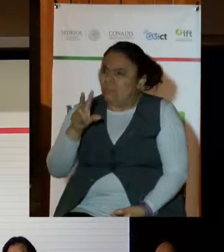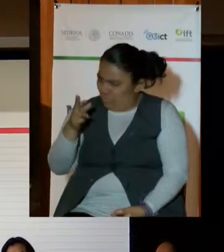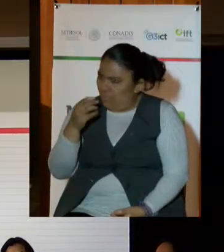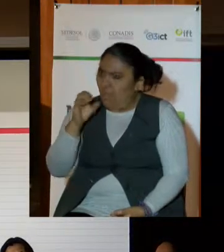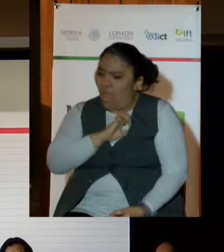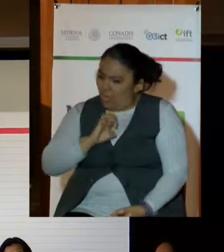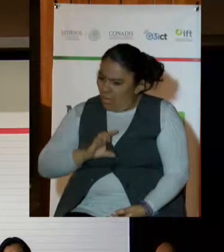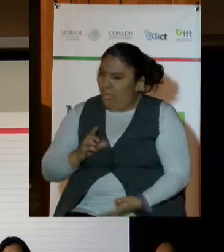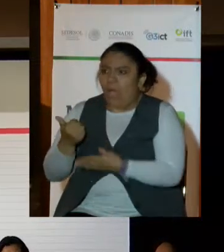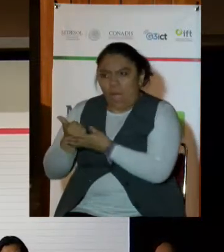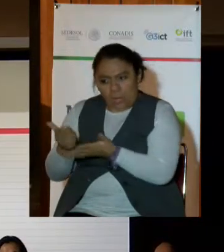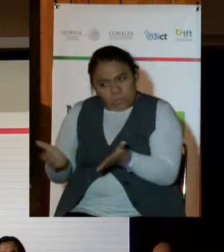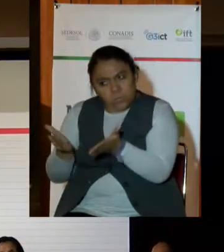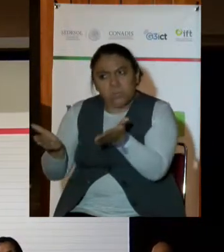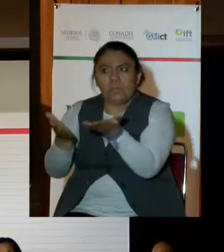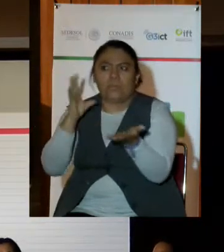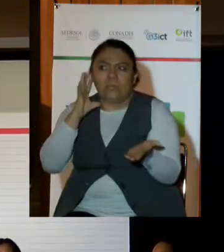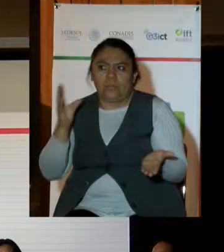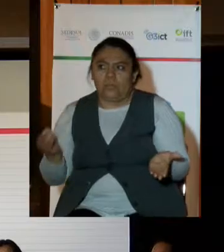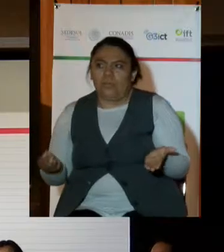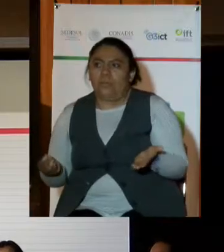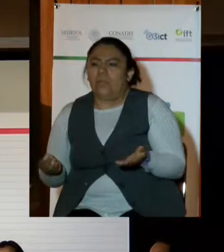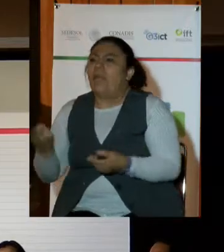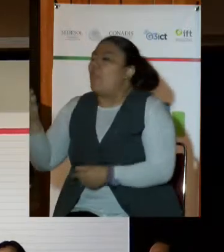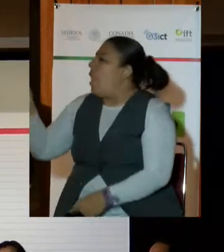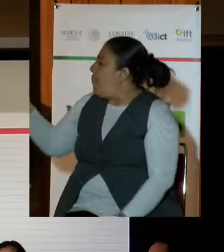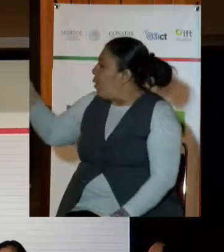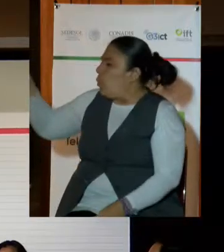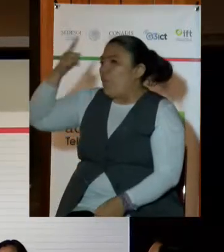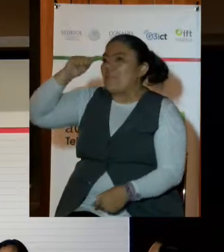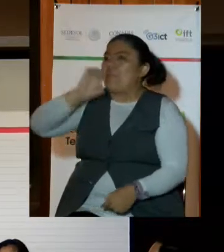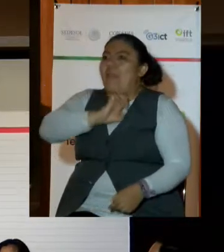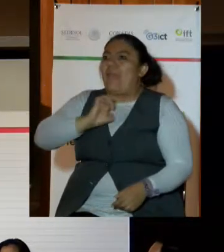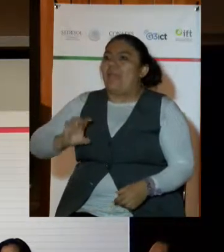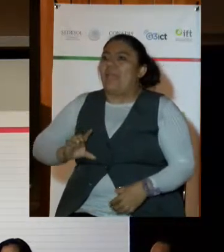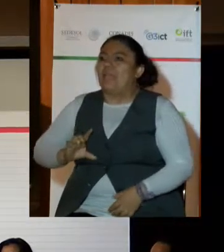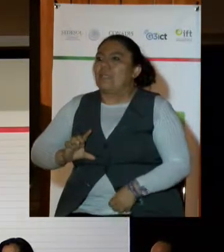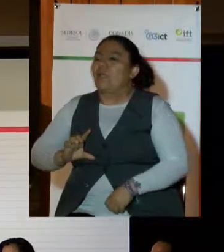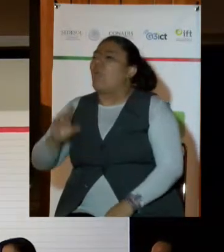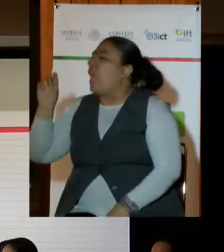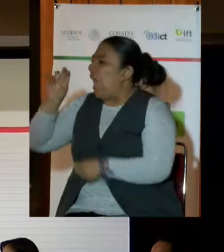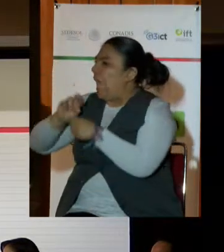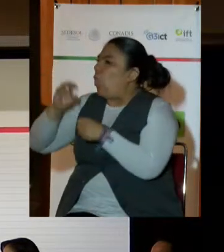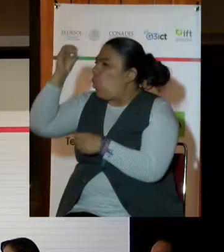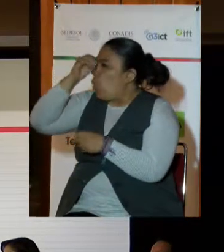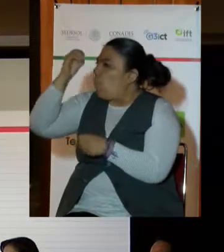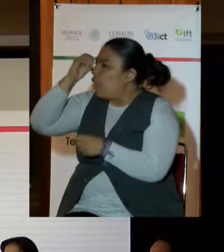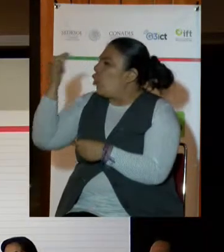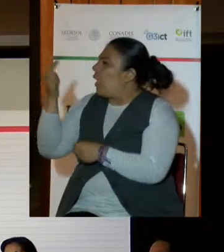yo sí, mi primera recomendación sería no compre si no es accesible y pásales la bronca a ellos.